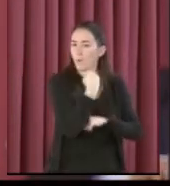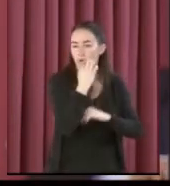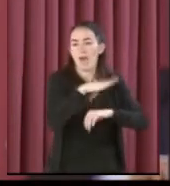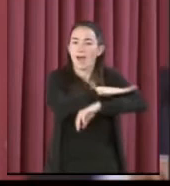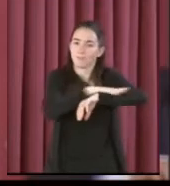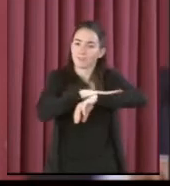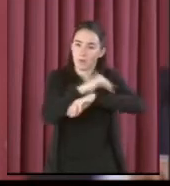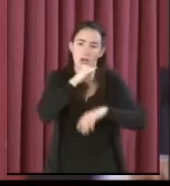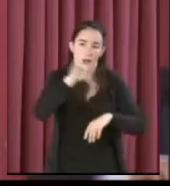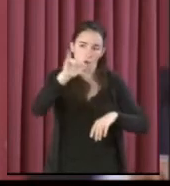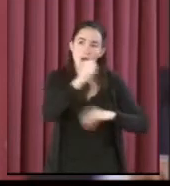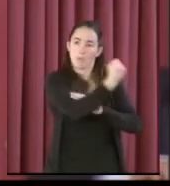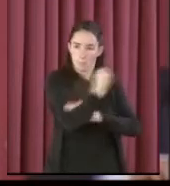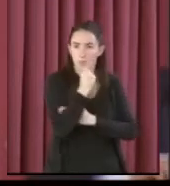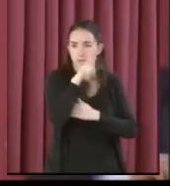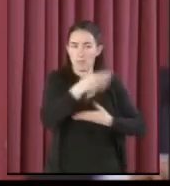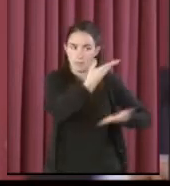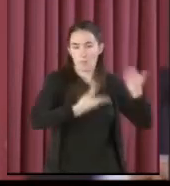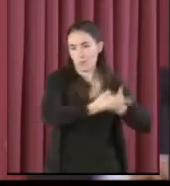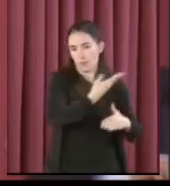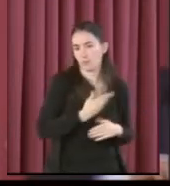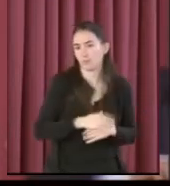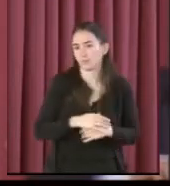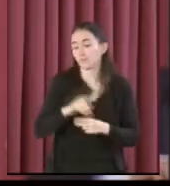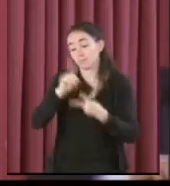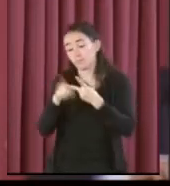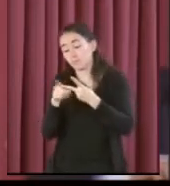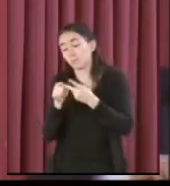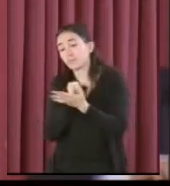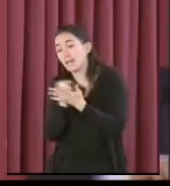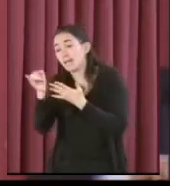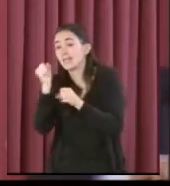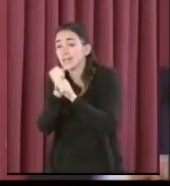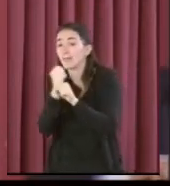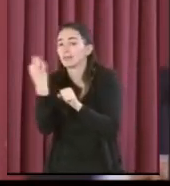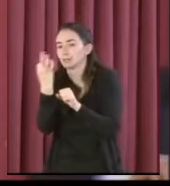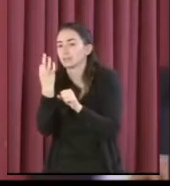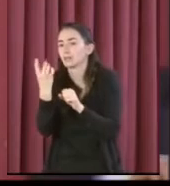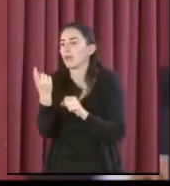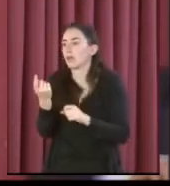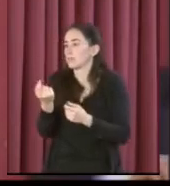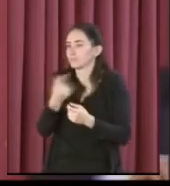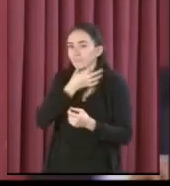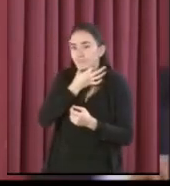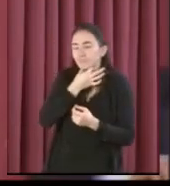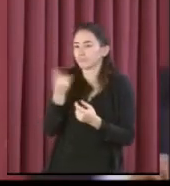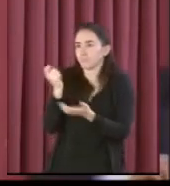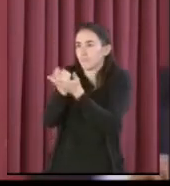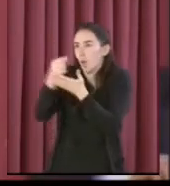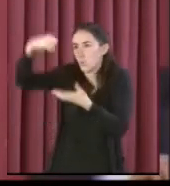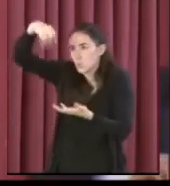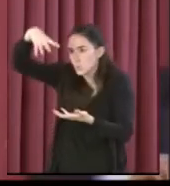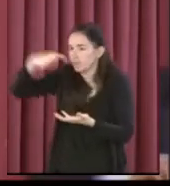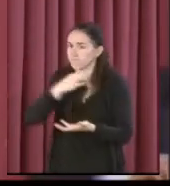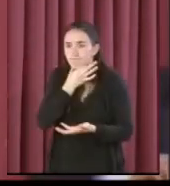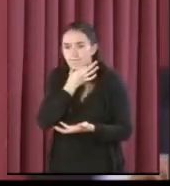Administración Regional. O la línea de apoyo para la lucha contra la pobreza energética, que han sido promovidas